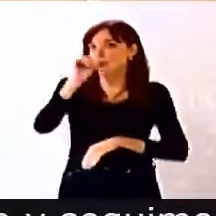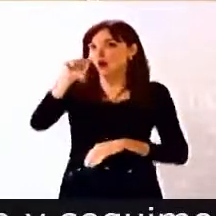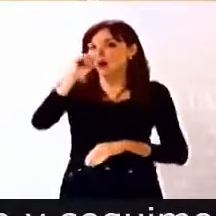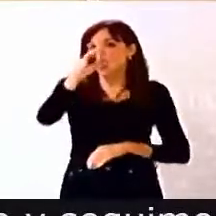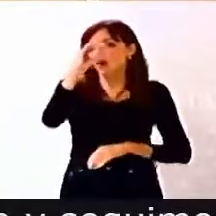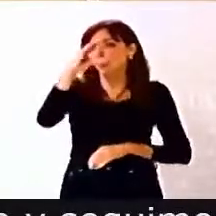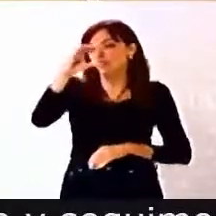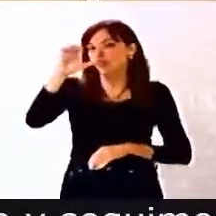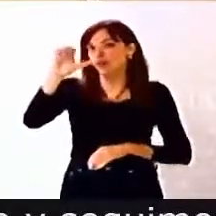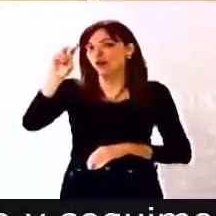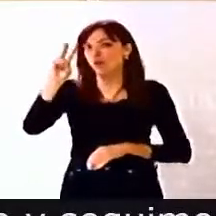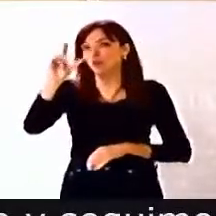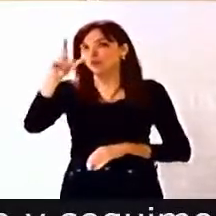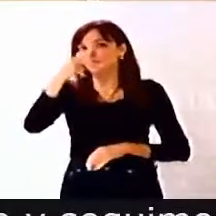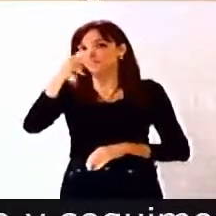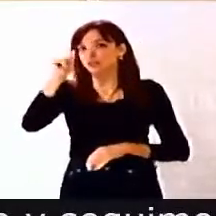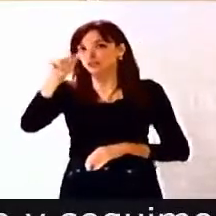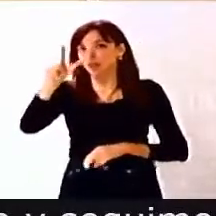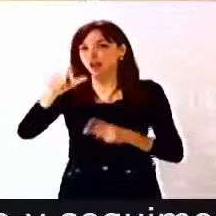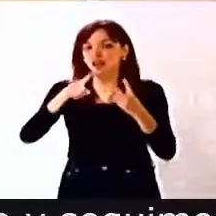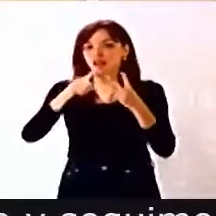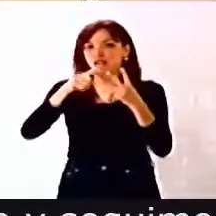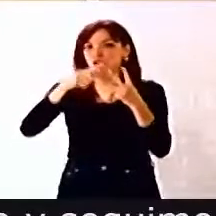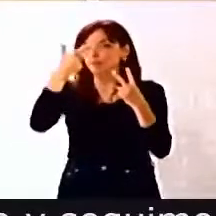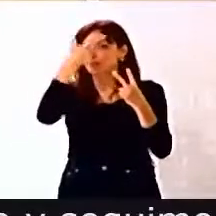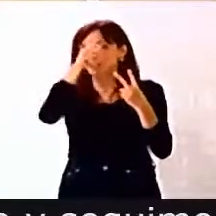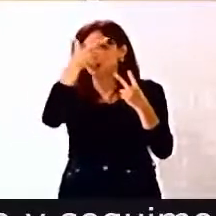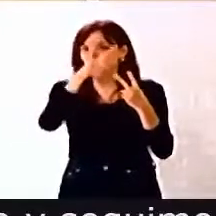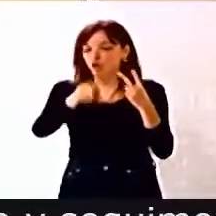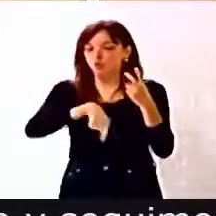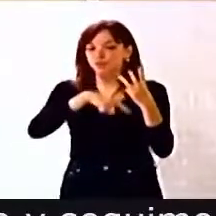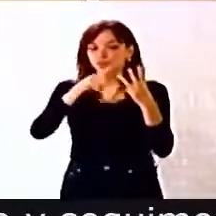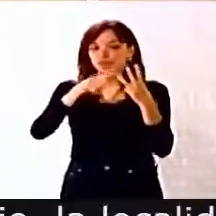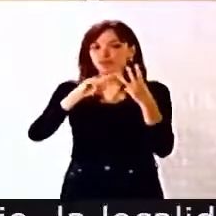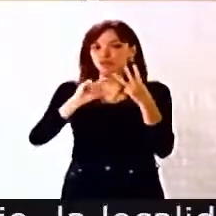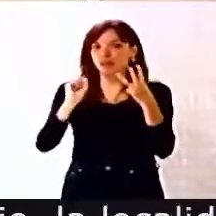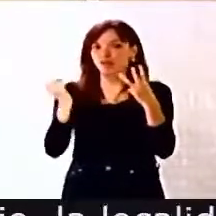la localidad de Almendralejo, la localidad de